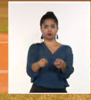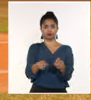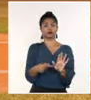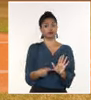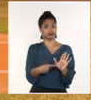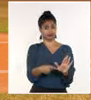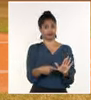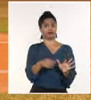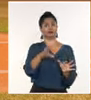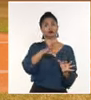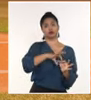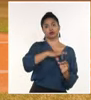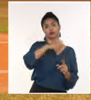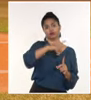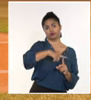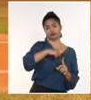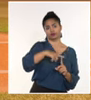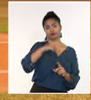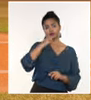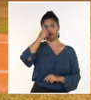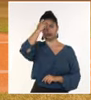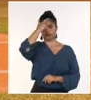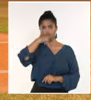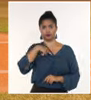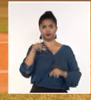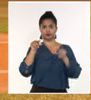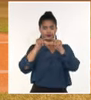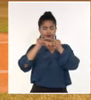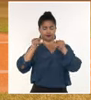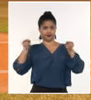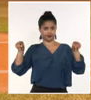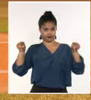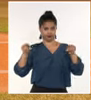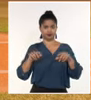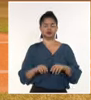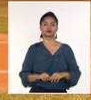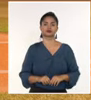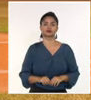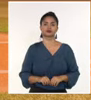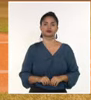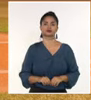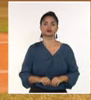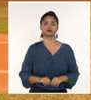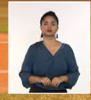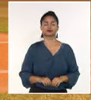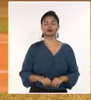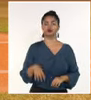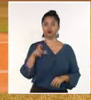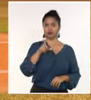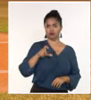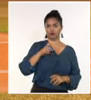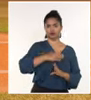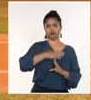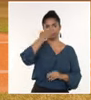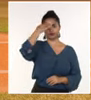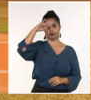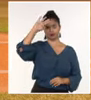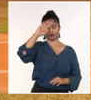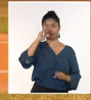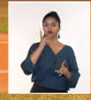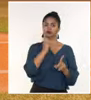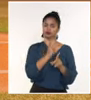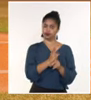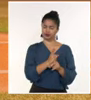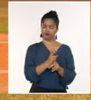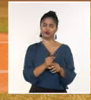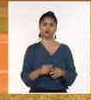Estadio José Ramón Severo y lo que debe ser un atractivo compromiso entre Ciego de Ávila y Guantánamo. Camagüey y Santiago de Cuba serán rivales en el Cándido